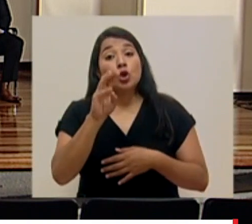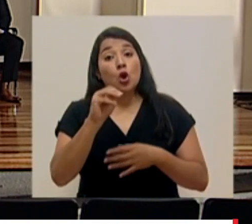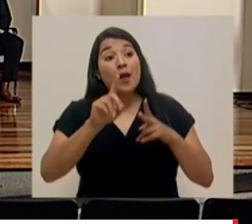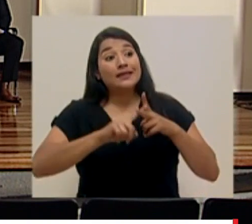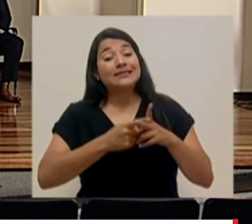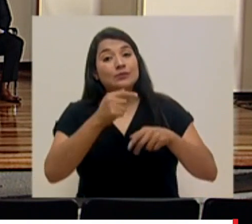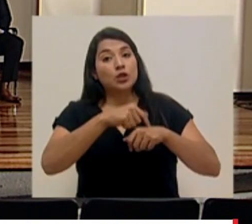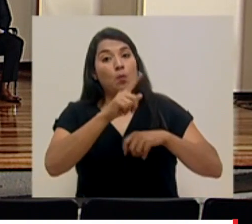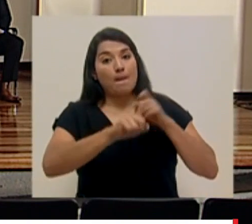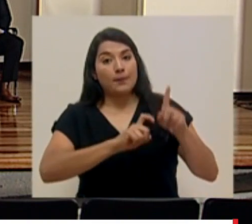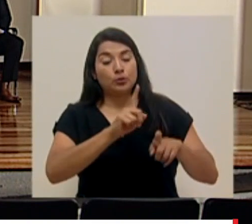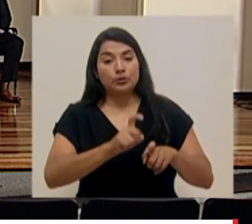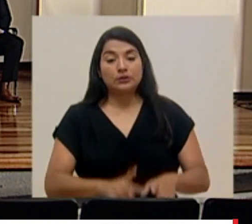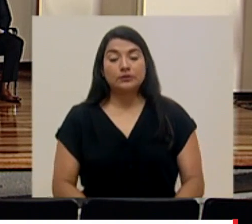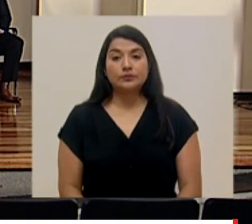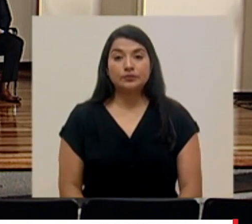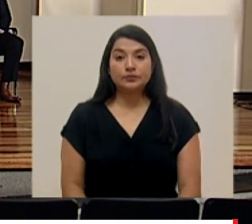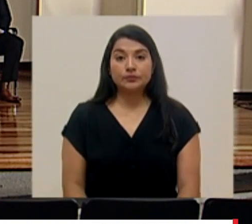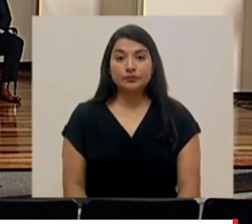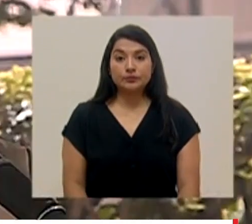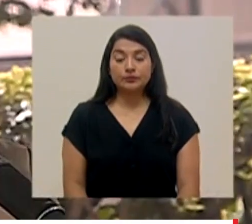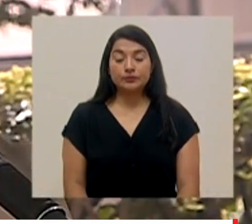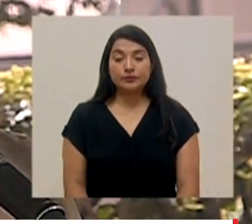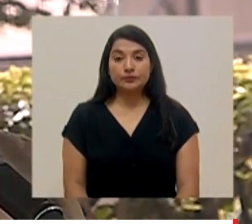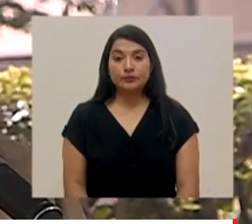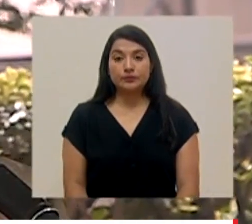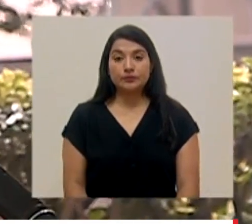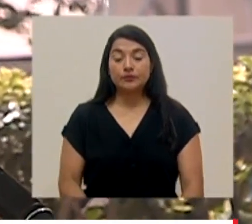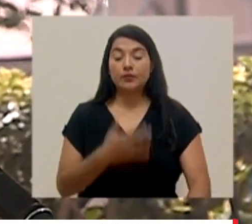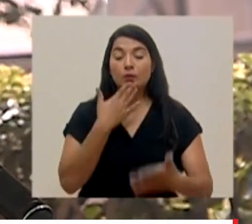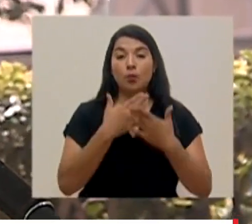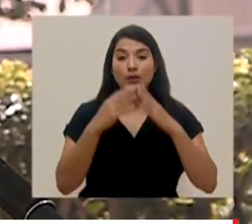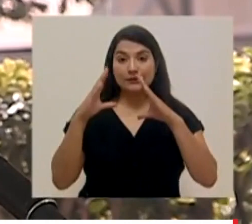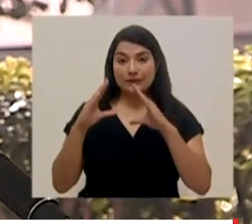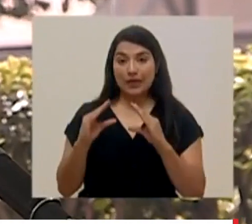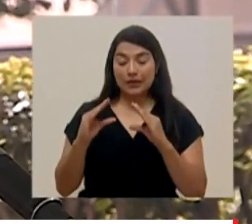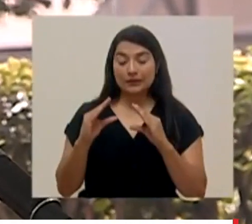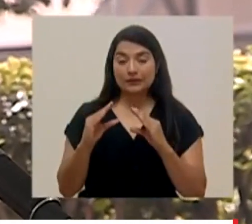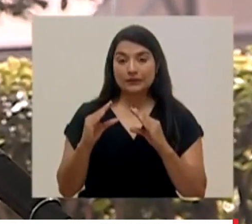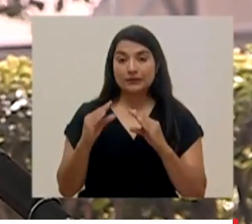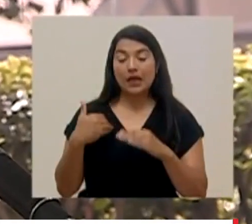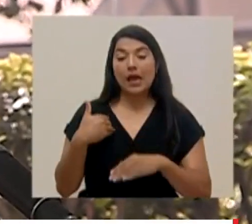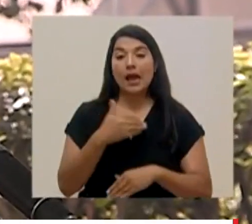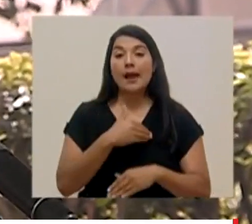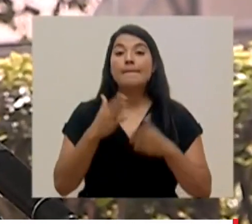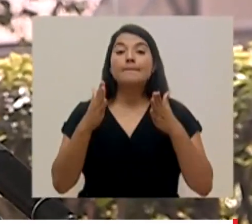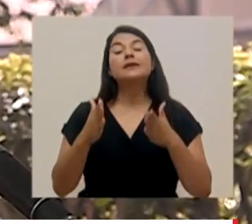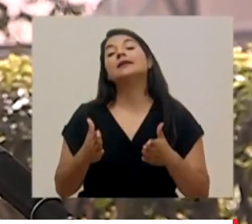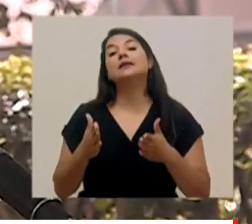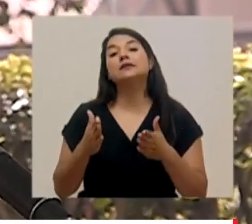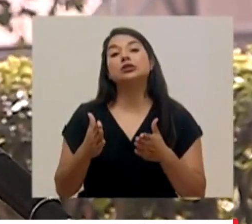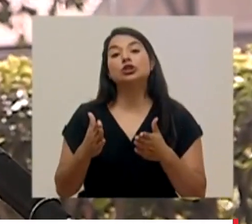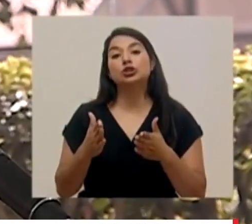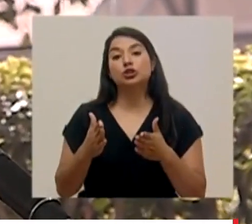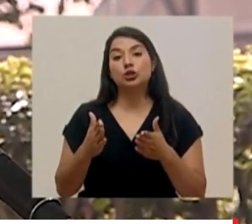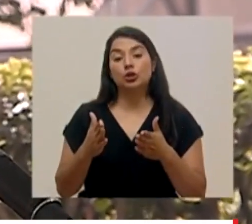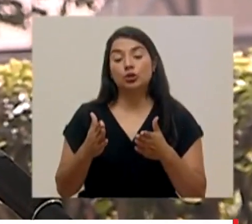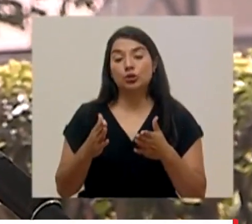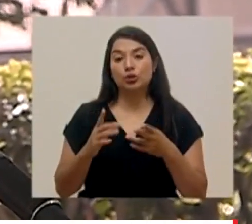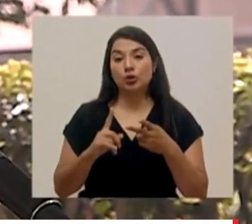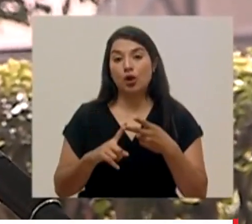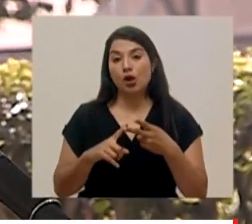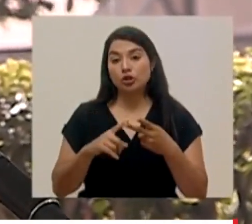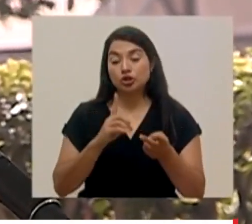periodo de preguntas presenciales. Buenas tardes, señor ministro, don Román, señora